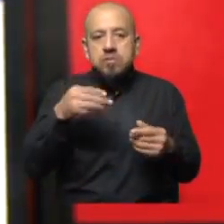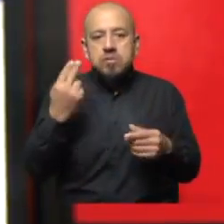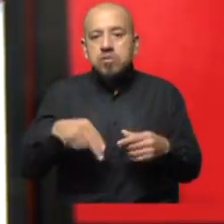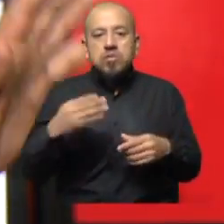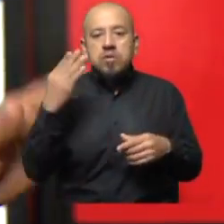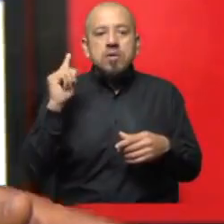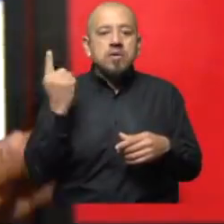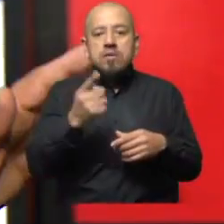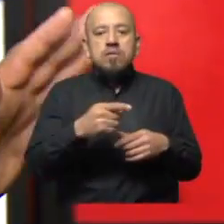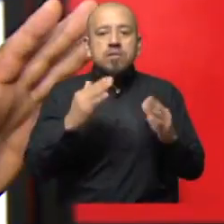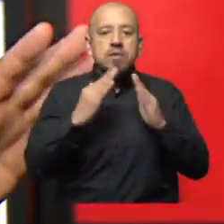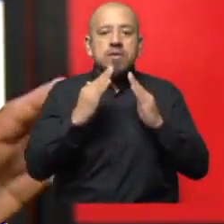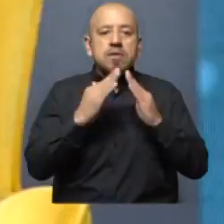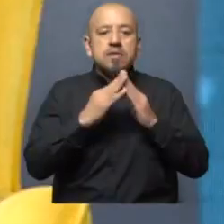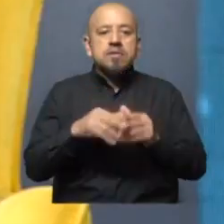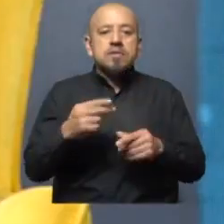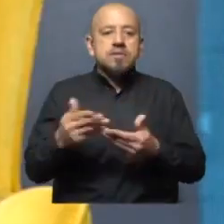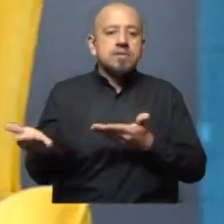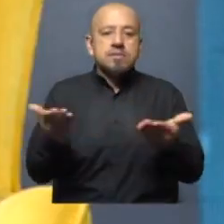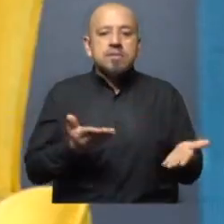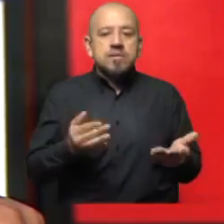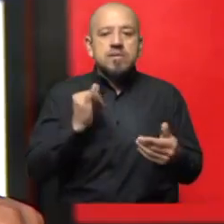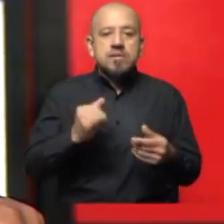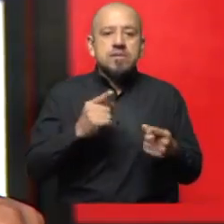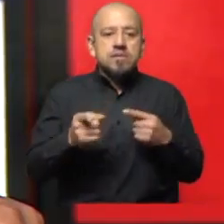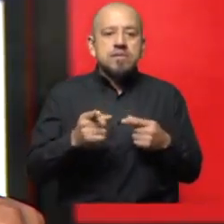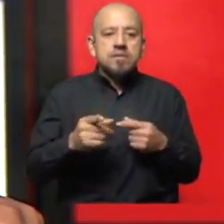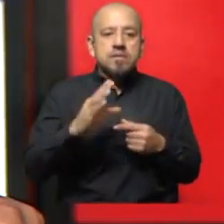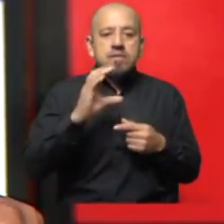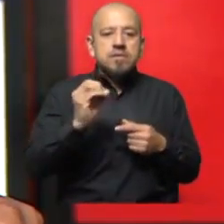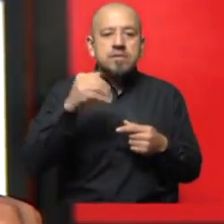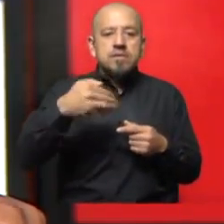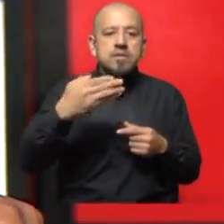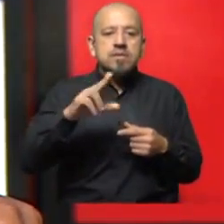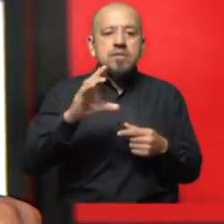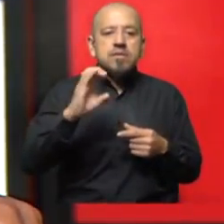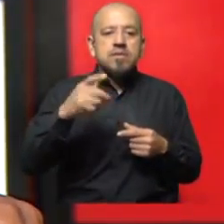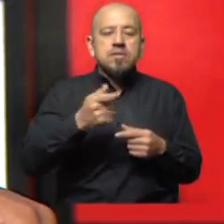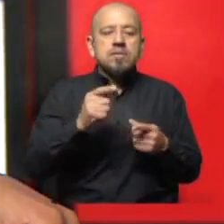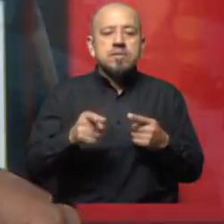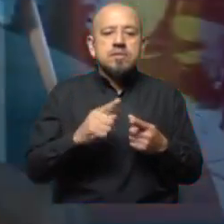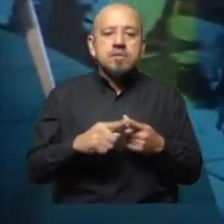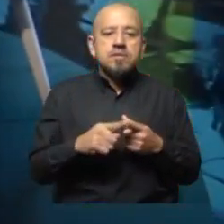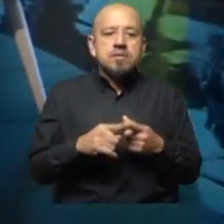para allá todavía no me invitó nada si tome su kombucha tremenda con muchas